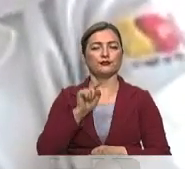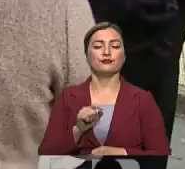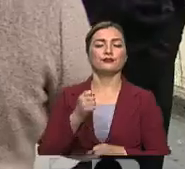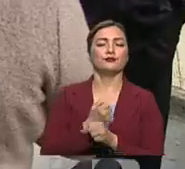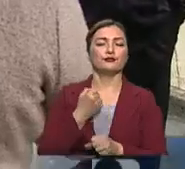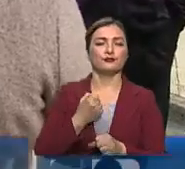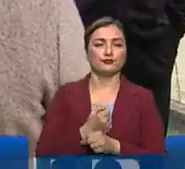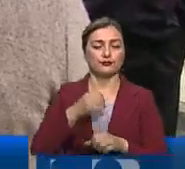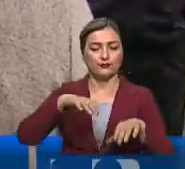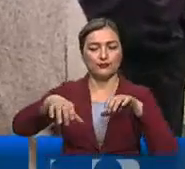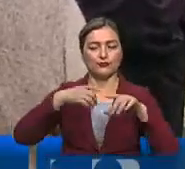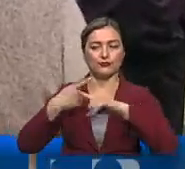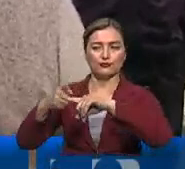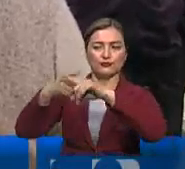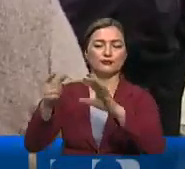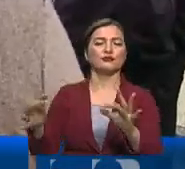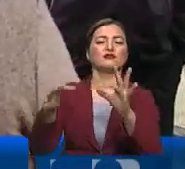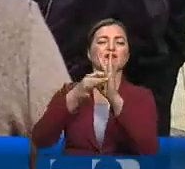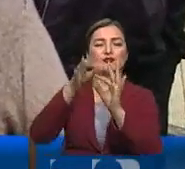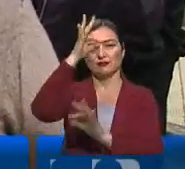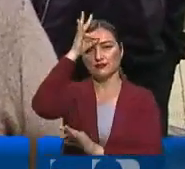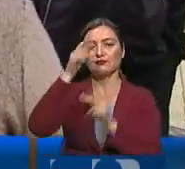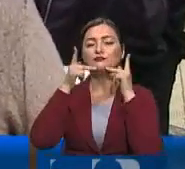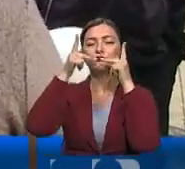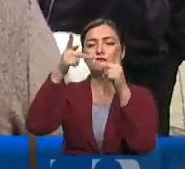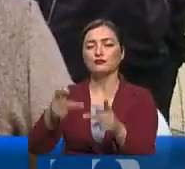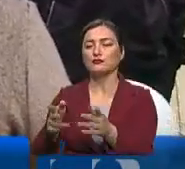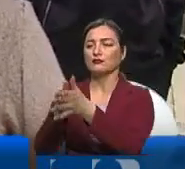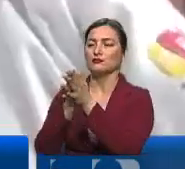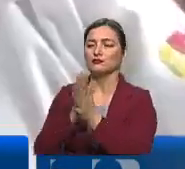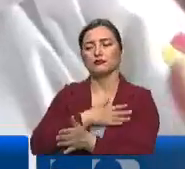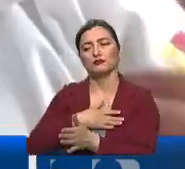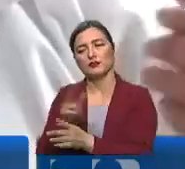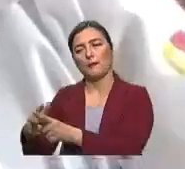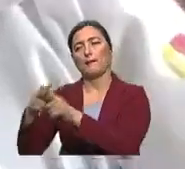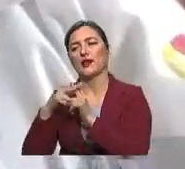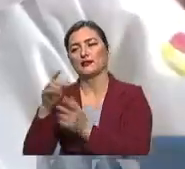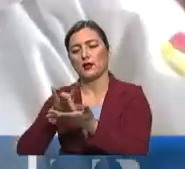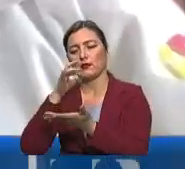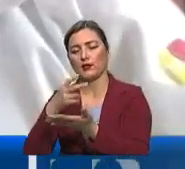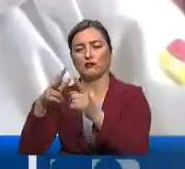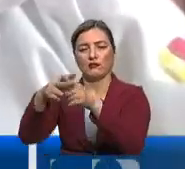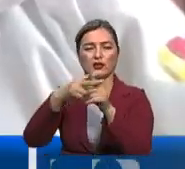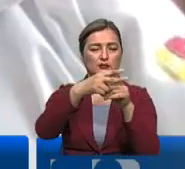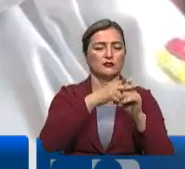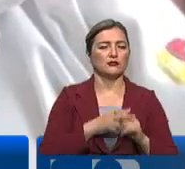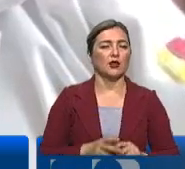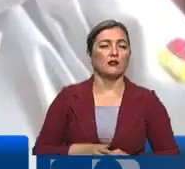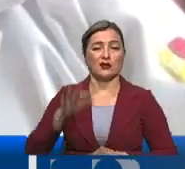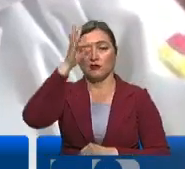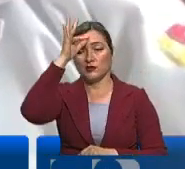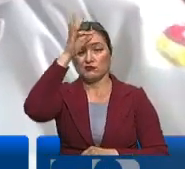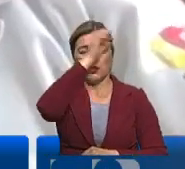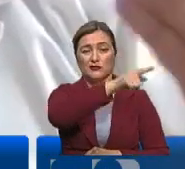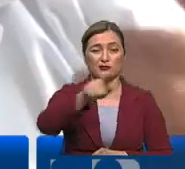que trabajan de manera coordinada con la red de salud pública para el suministro de medicamentos. Nosotros estamos solicitando el apoyo a los hospitales